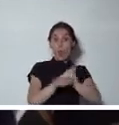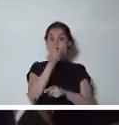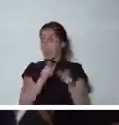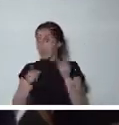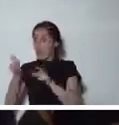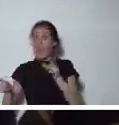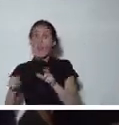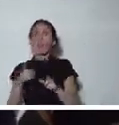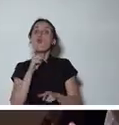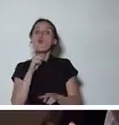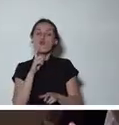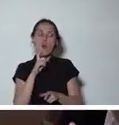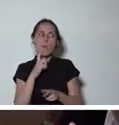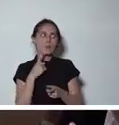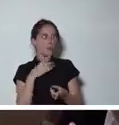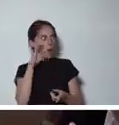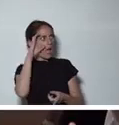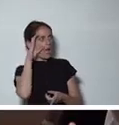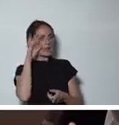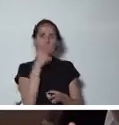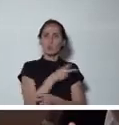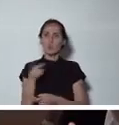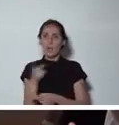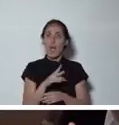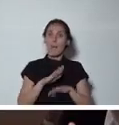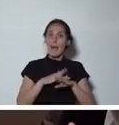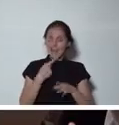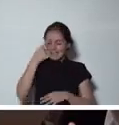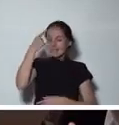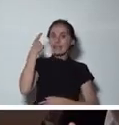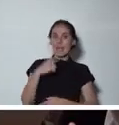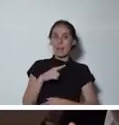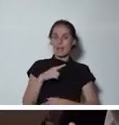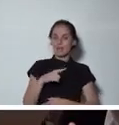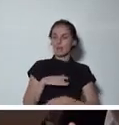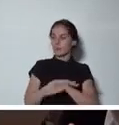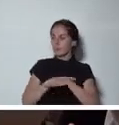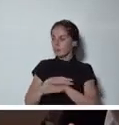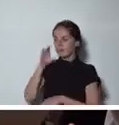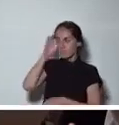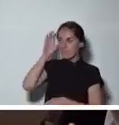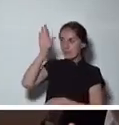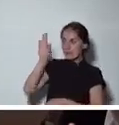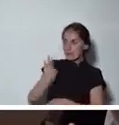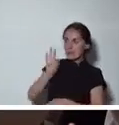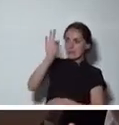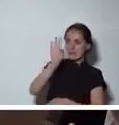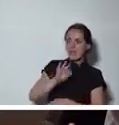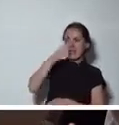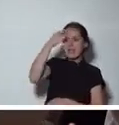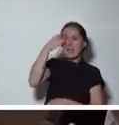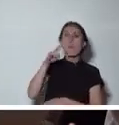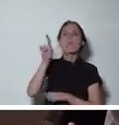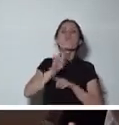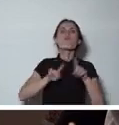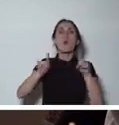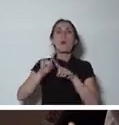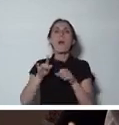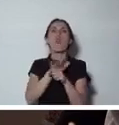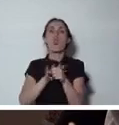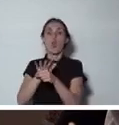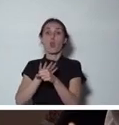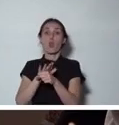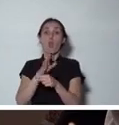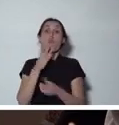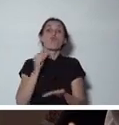un estado que se acerca allá donde están los problemas de las ciudadanas y de los ciudadanos especialmente aquellas que siempre se han sentido